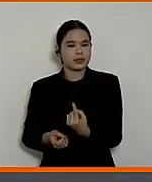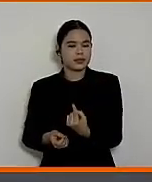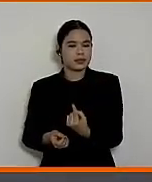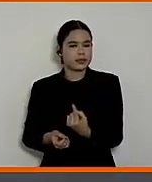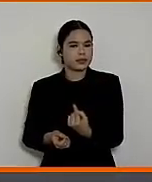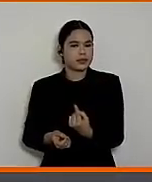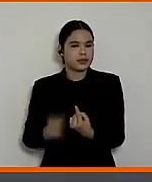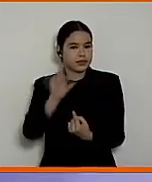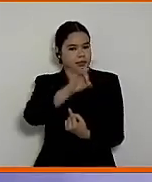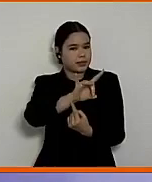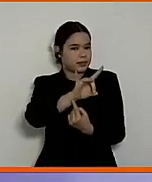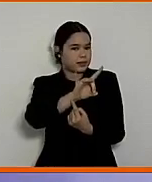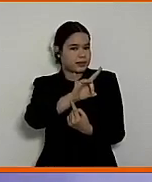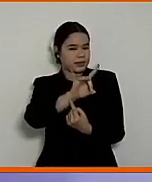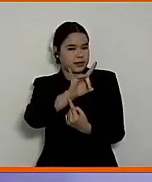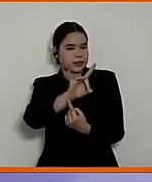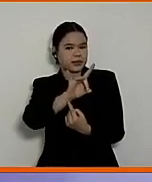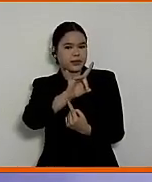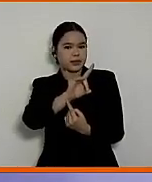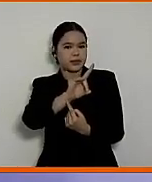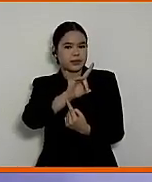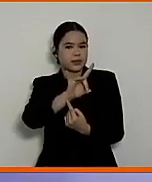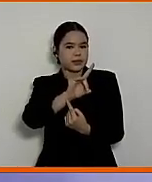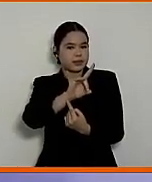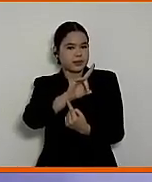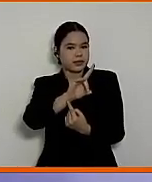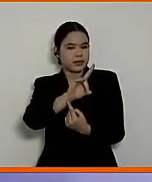Este es el 8. Segundo dígito.